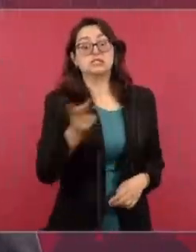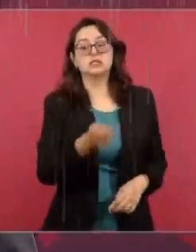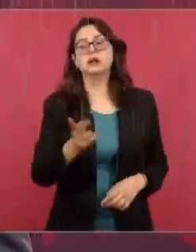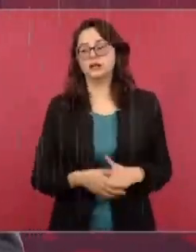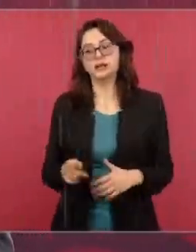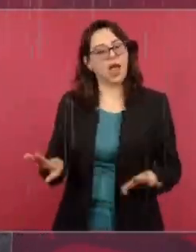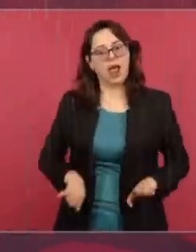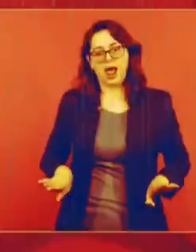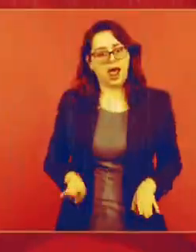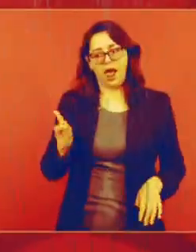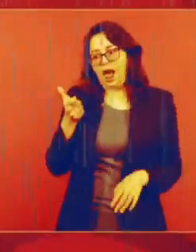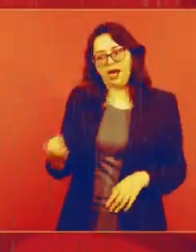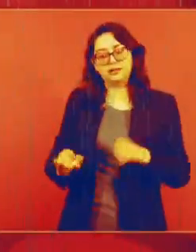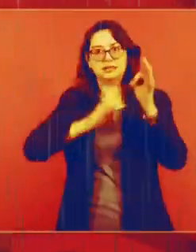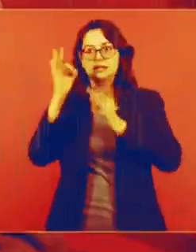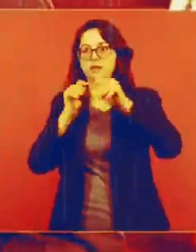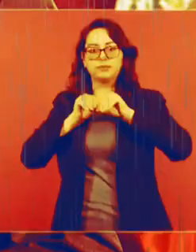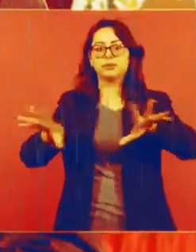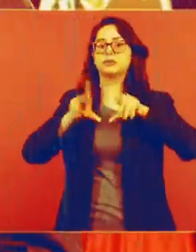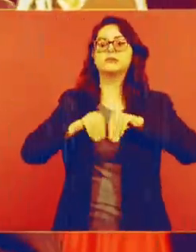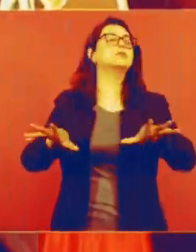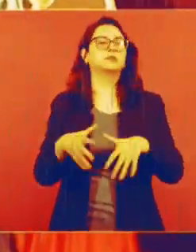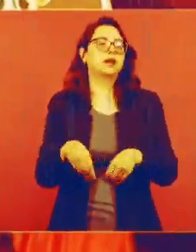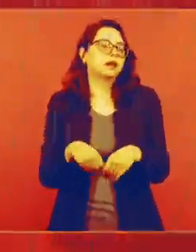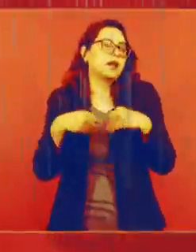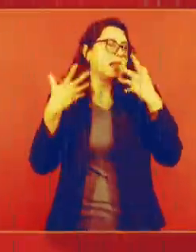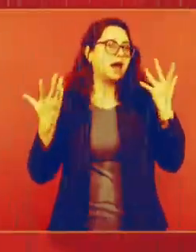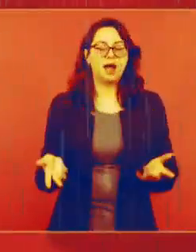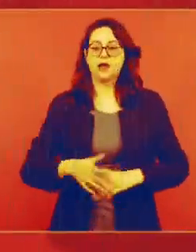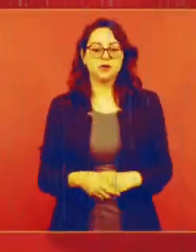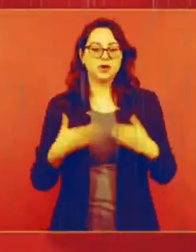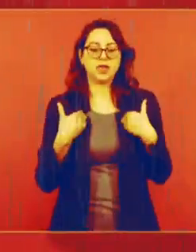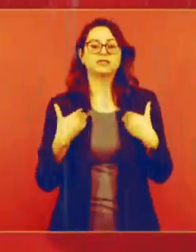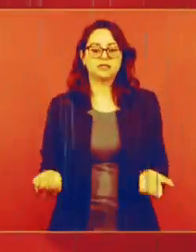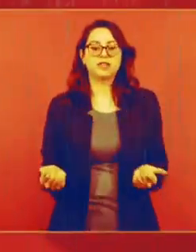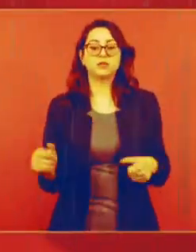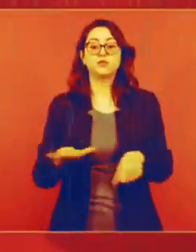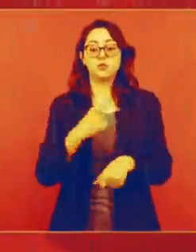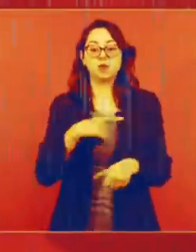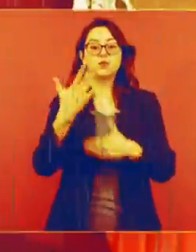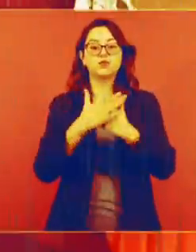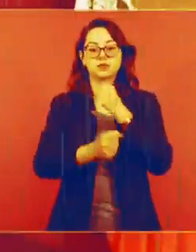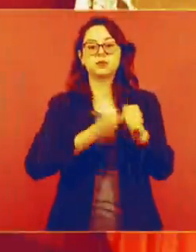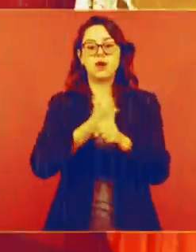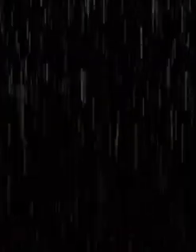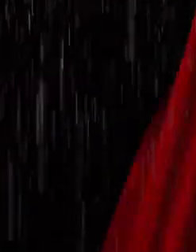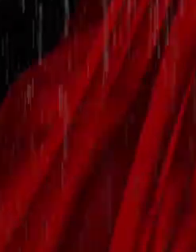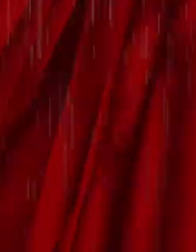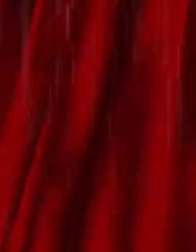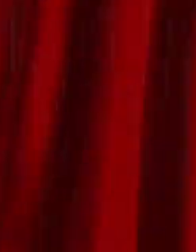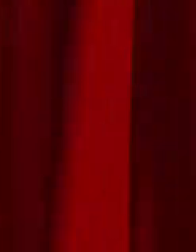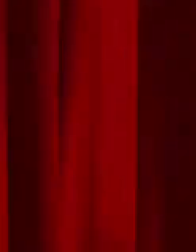va a continuar porque es parte del proceso electoral del 24.